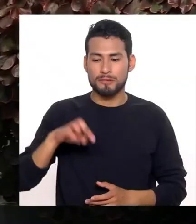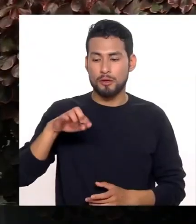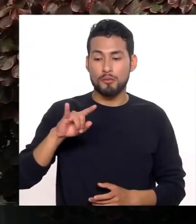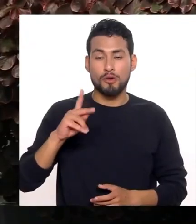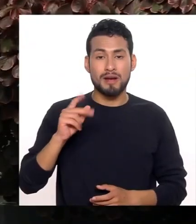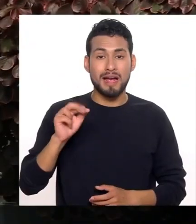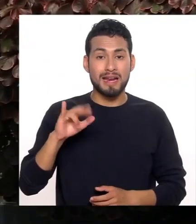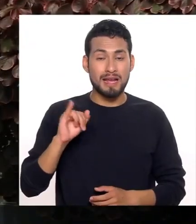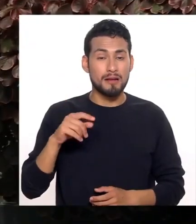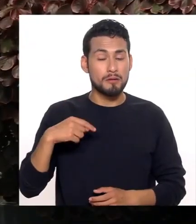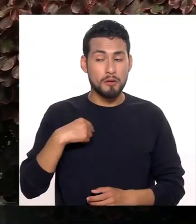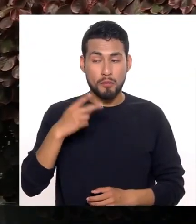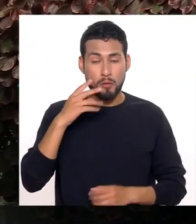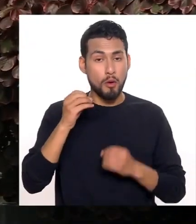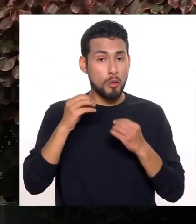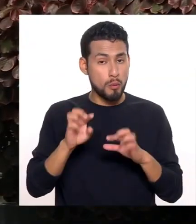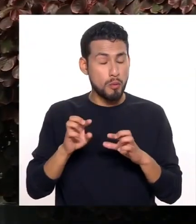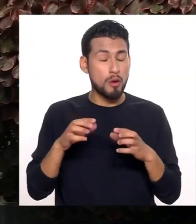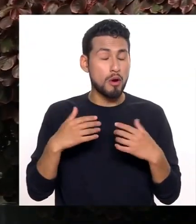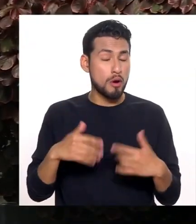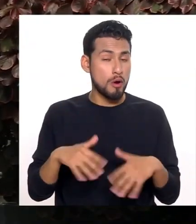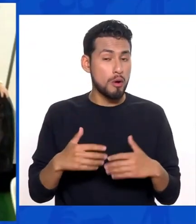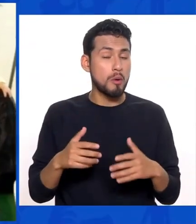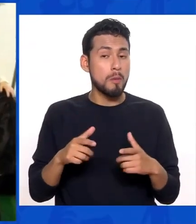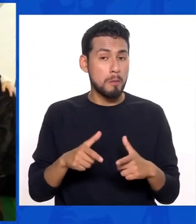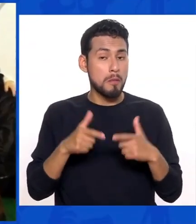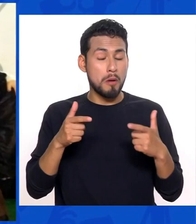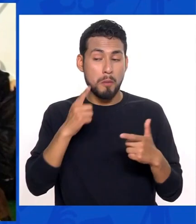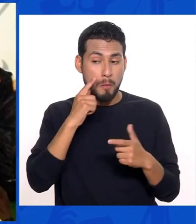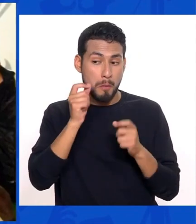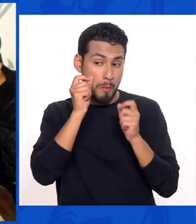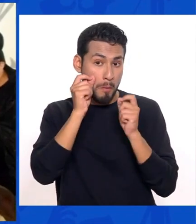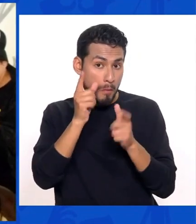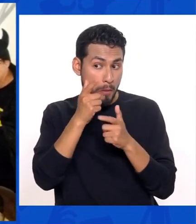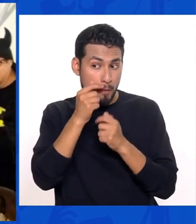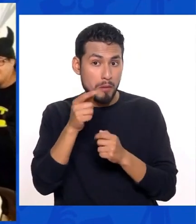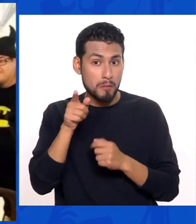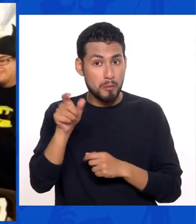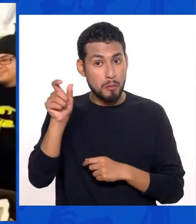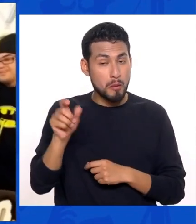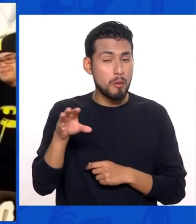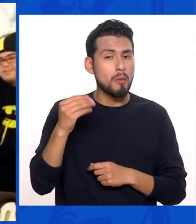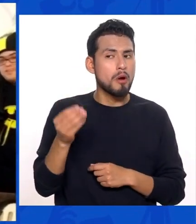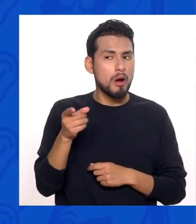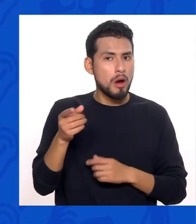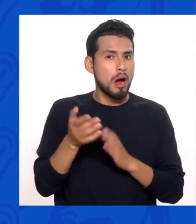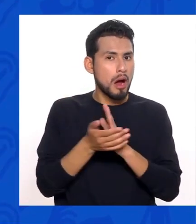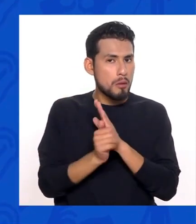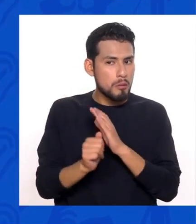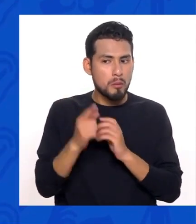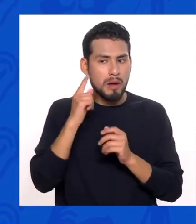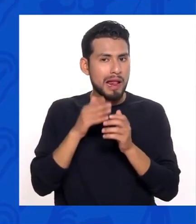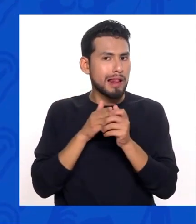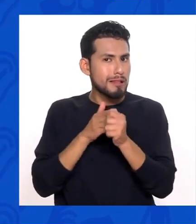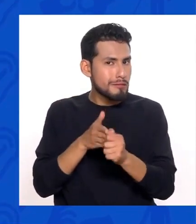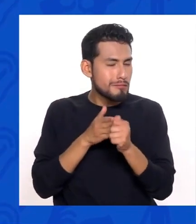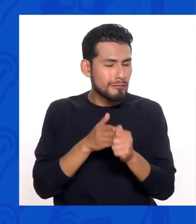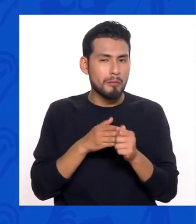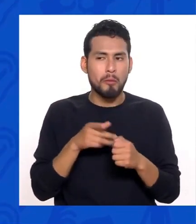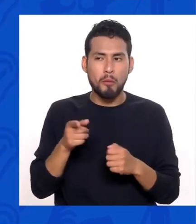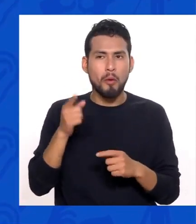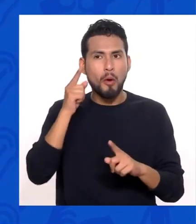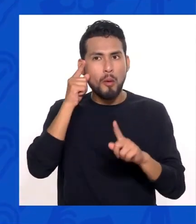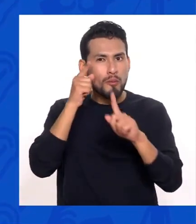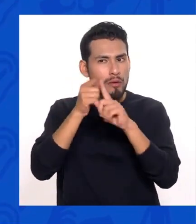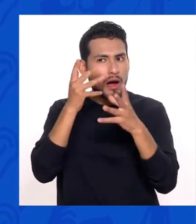En Pucaray he encontrado una oportunidad bastante interesante, ¿no? Para ella, porque tiene esa capacidad de líder,